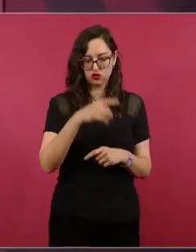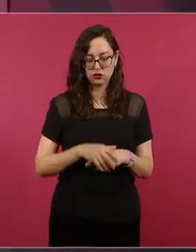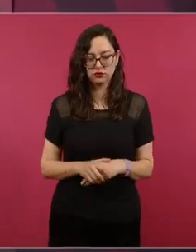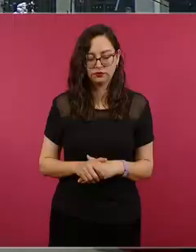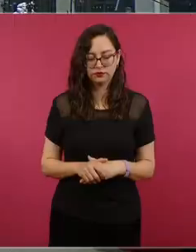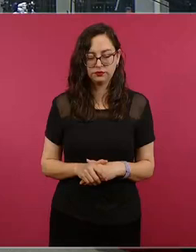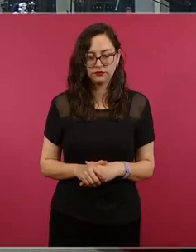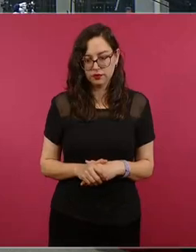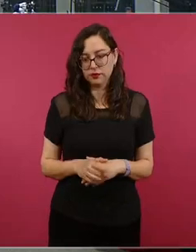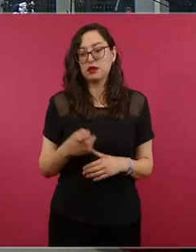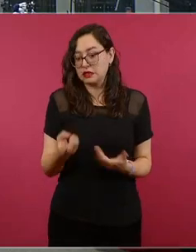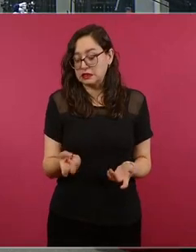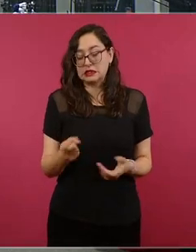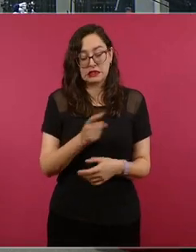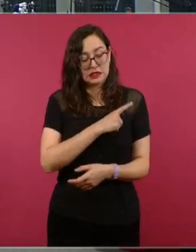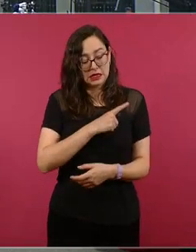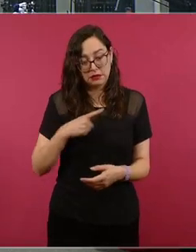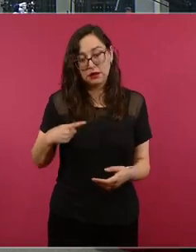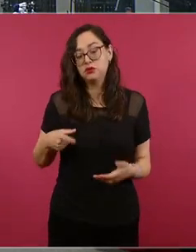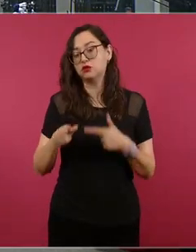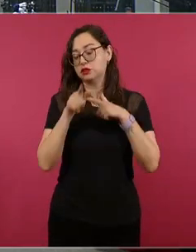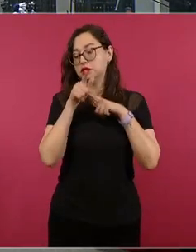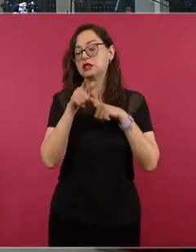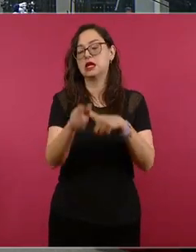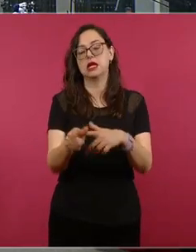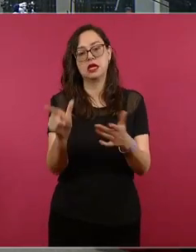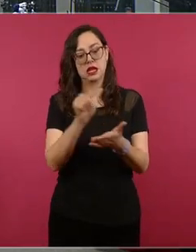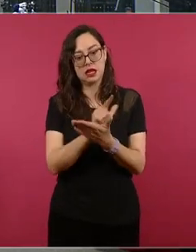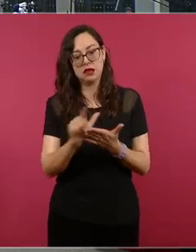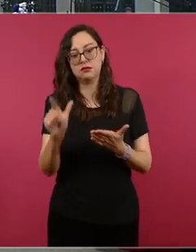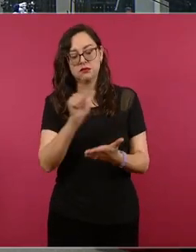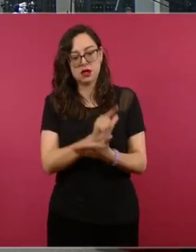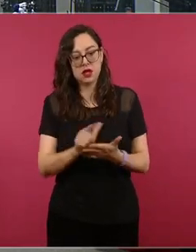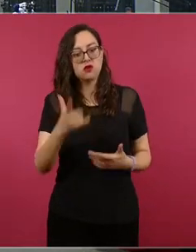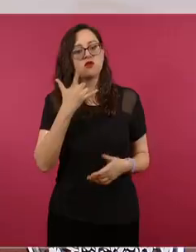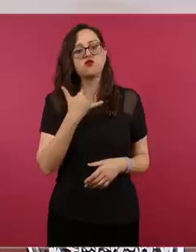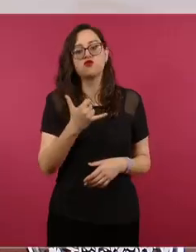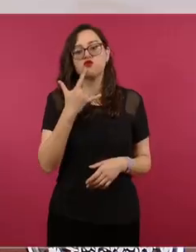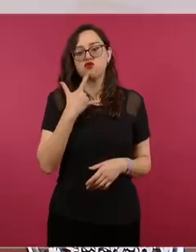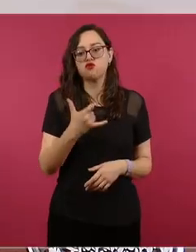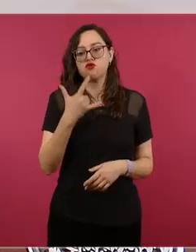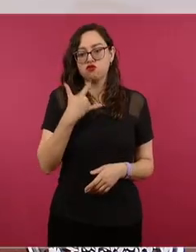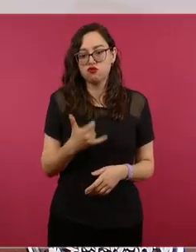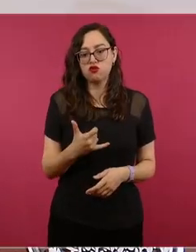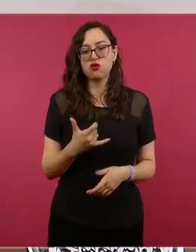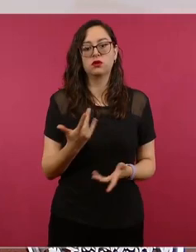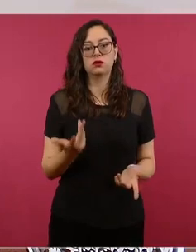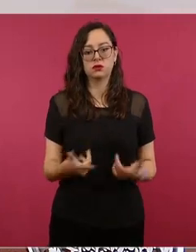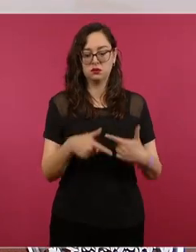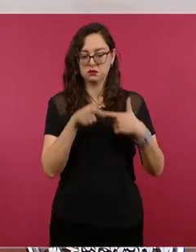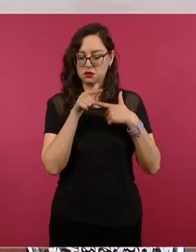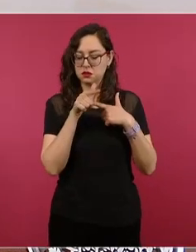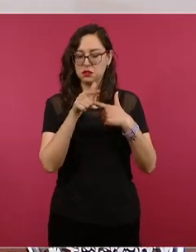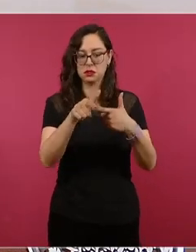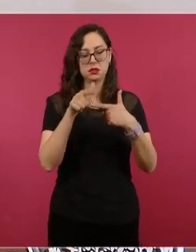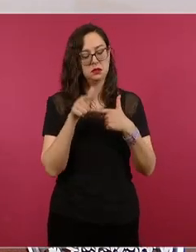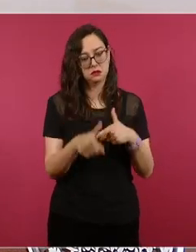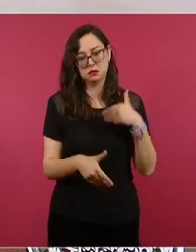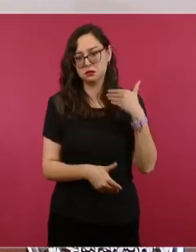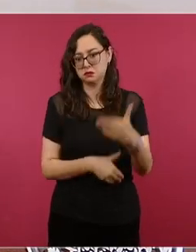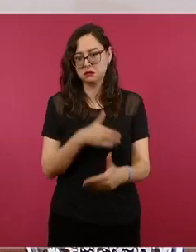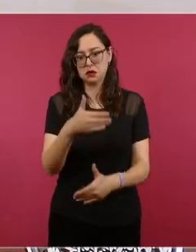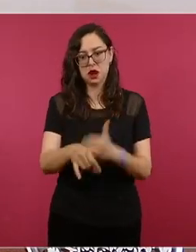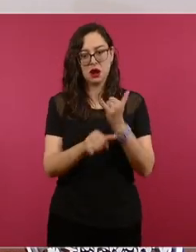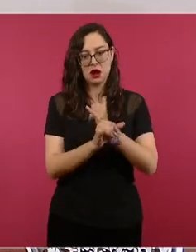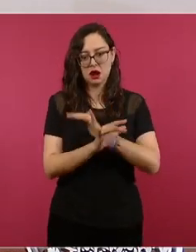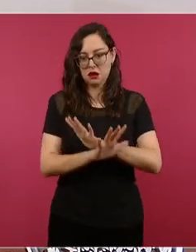Y tenemos que seguir así y vamos a a continuar